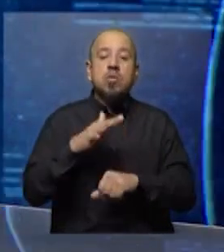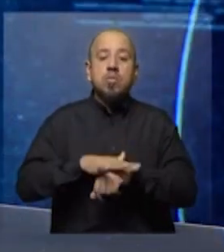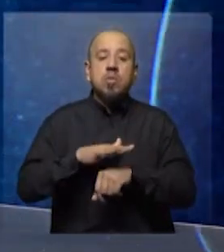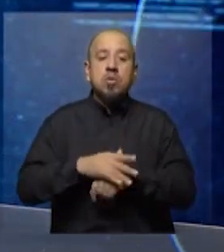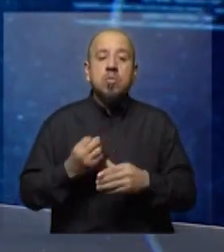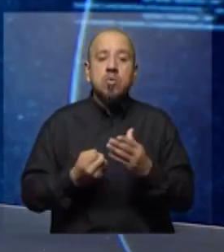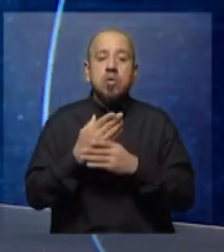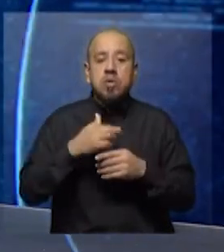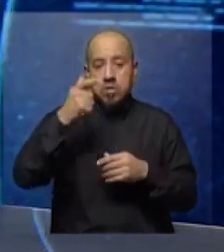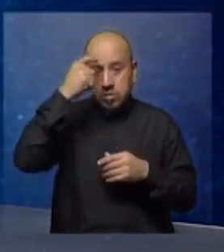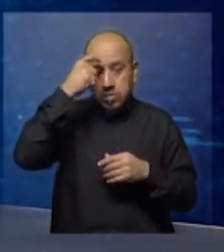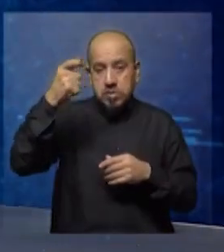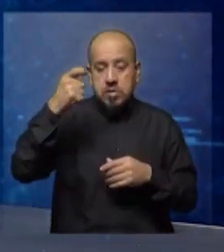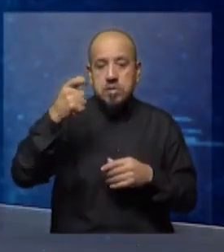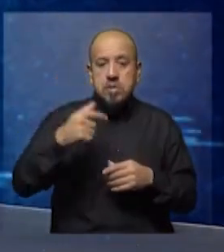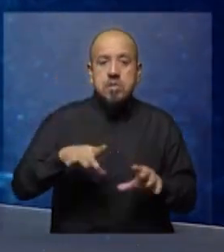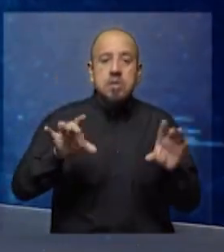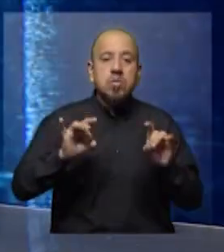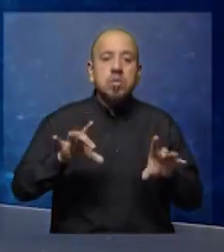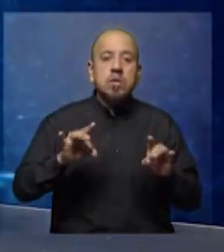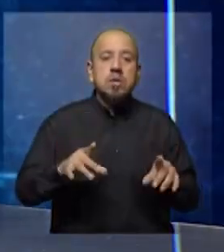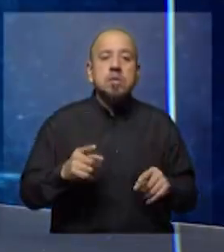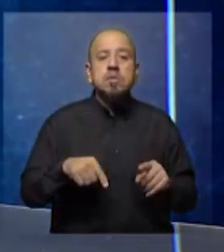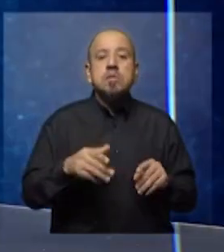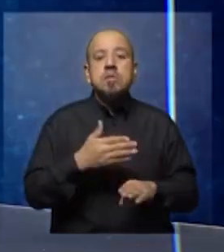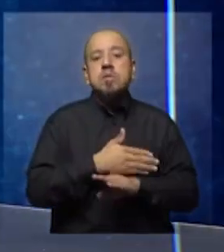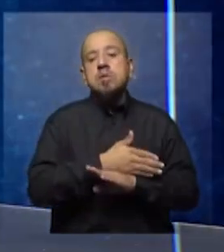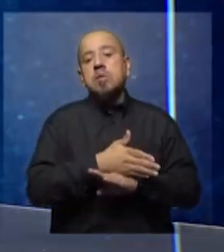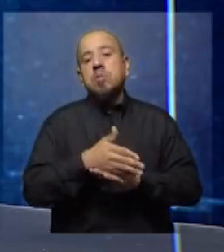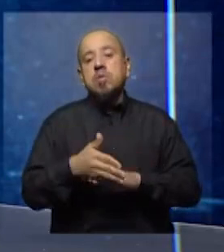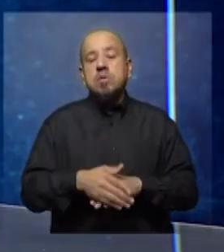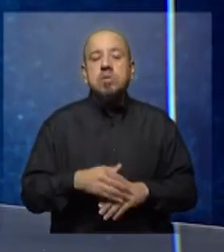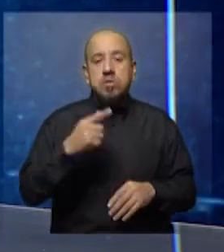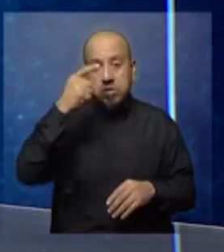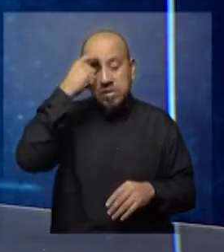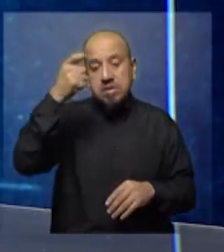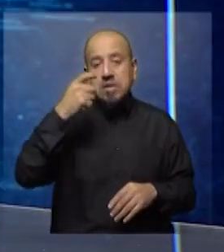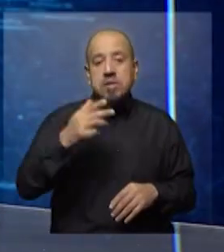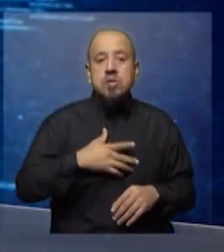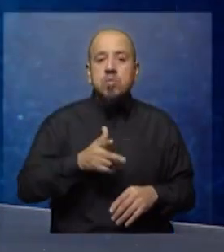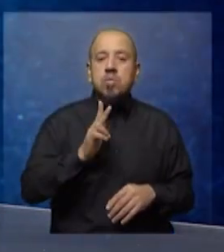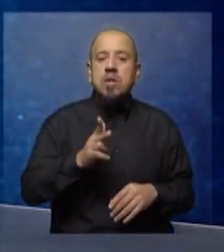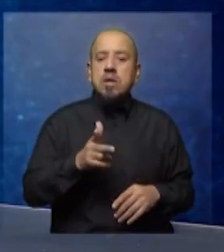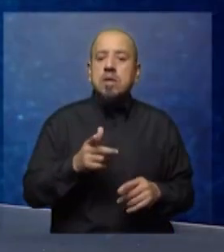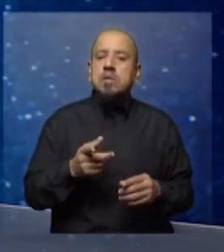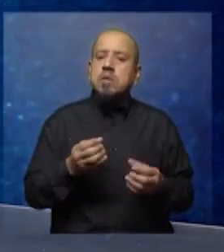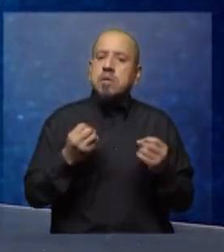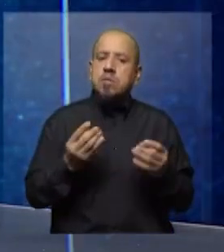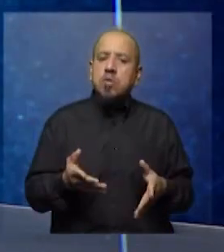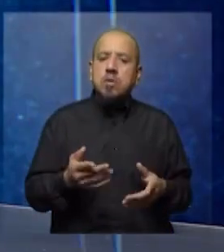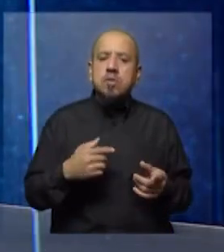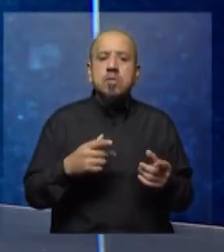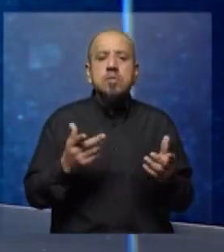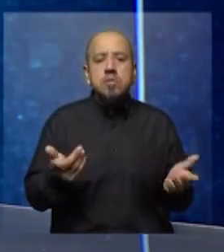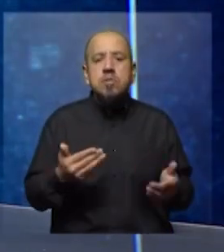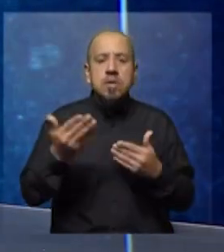a secas las Ciencias Naturales exactas y siglos después con la ciencias humanas y sociales que era lo más difícil porque era lo que tiene que ver